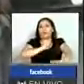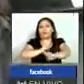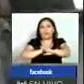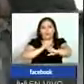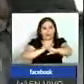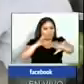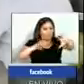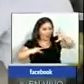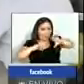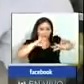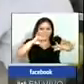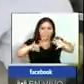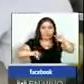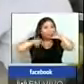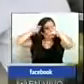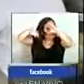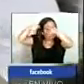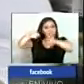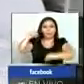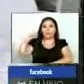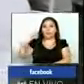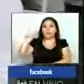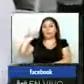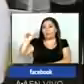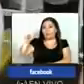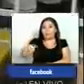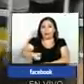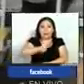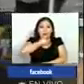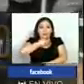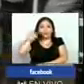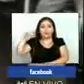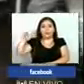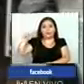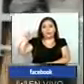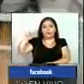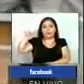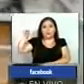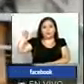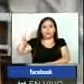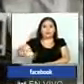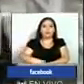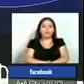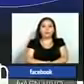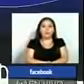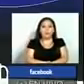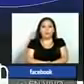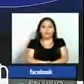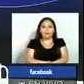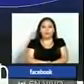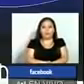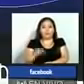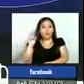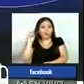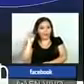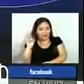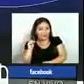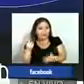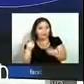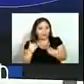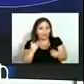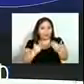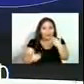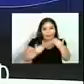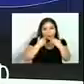coronavirus. Con imágenes de Juan Castellanos, Tatiana Funes, Noticiero Hechos. Y las autoridades dieron